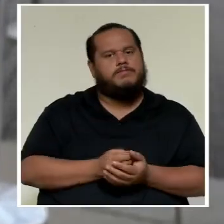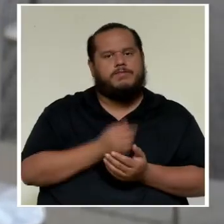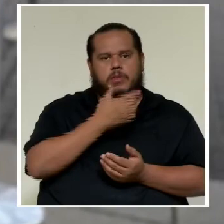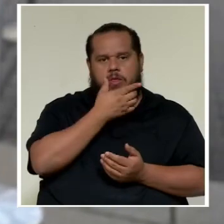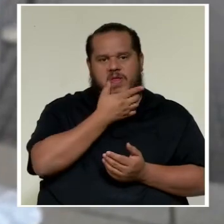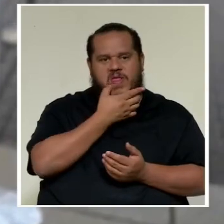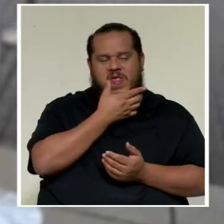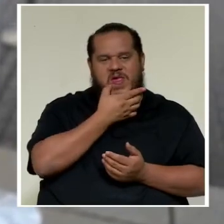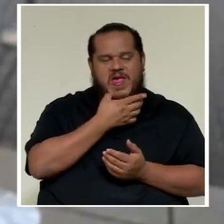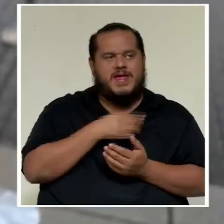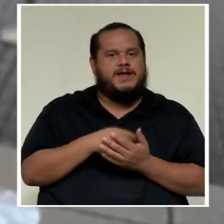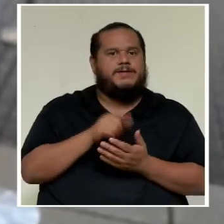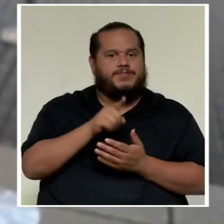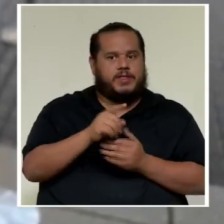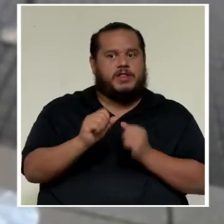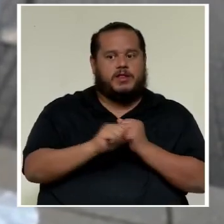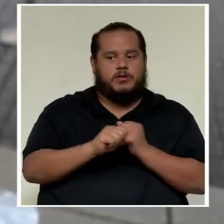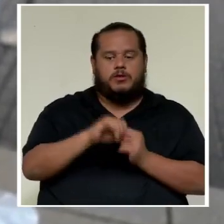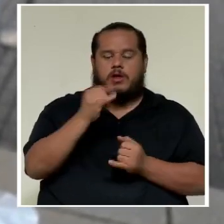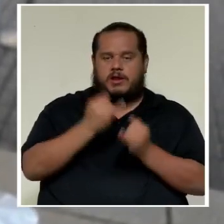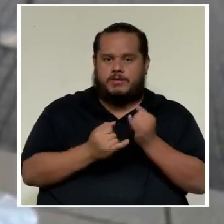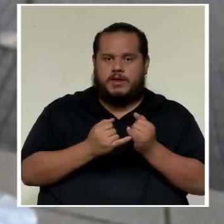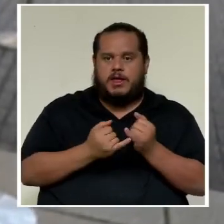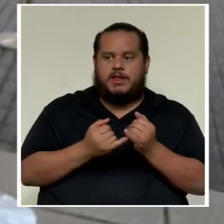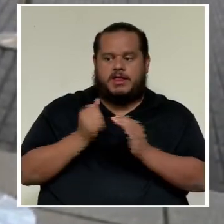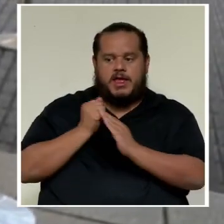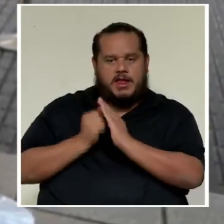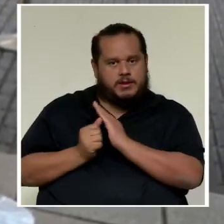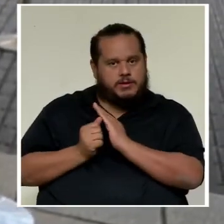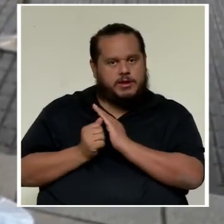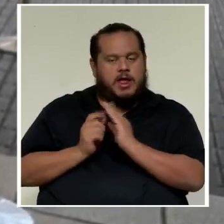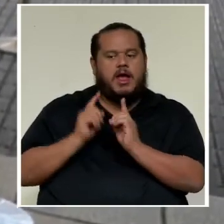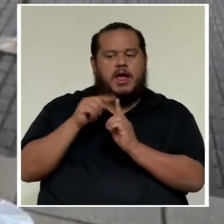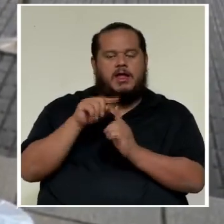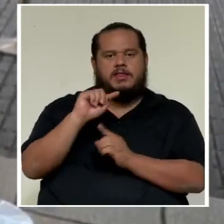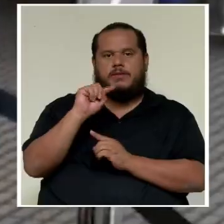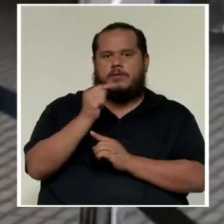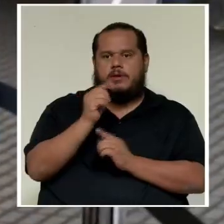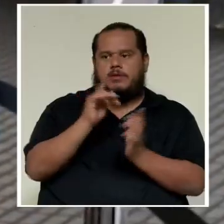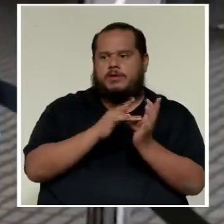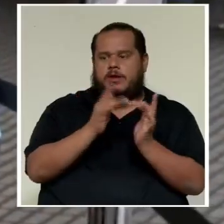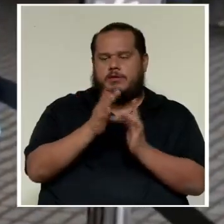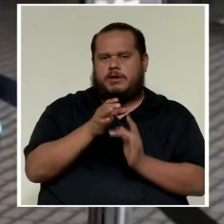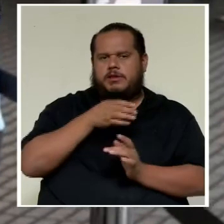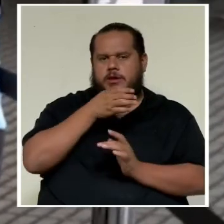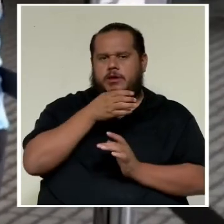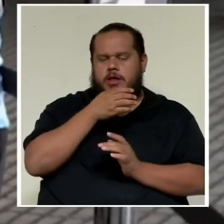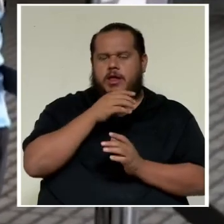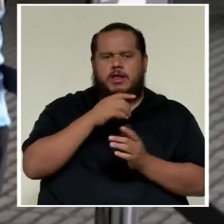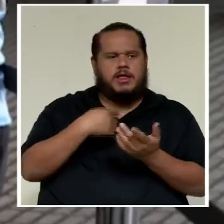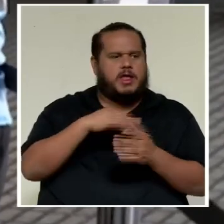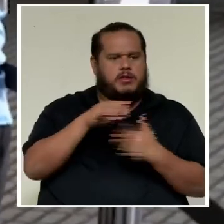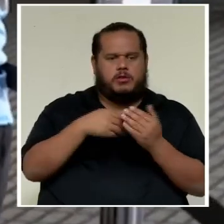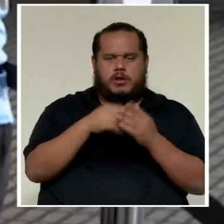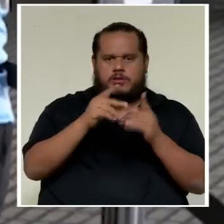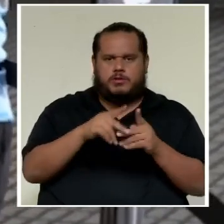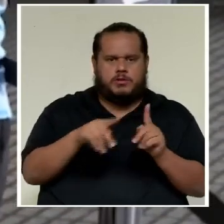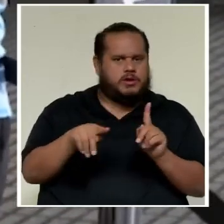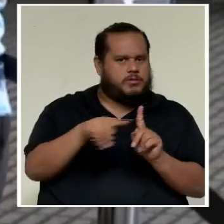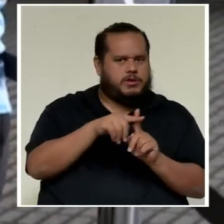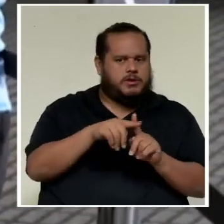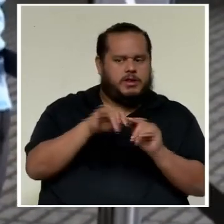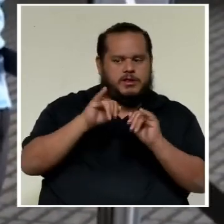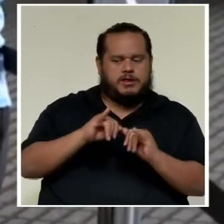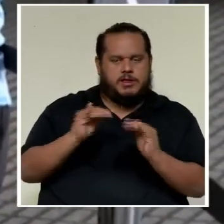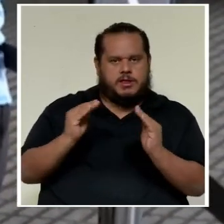Si bien se anunció el fin del aislamiento, hasta el 1 de abril se recomienda que los casos positivos se queden en